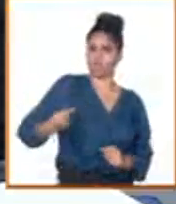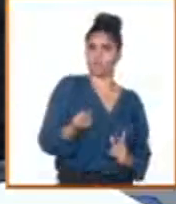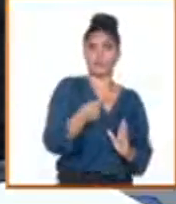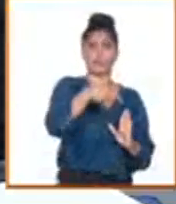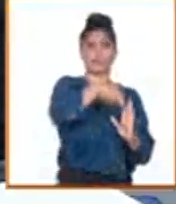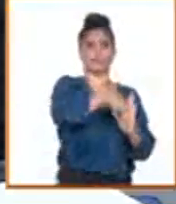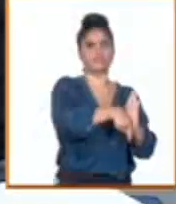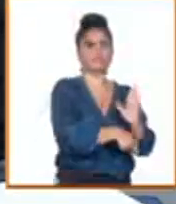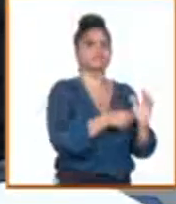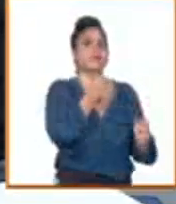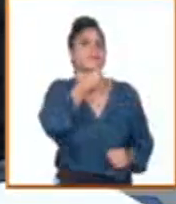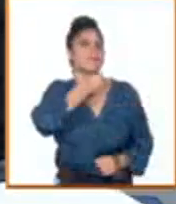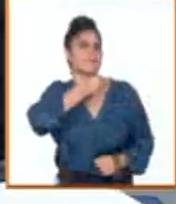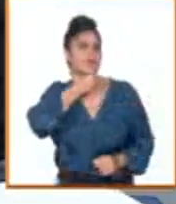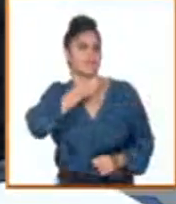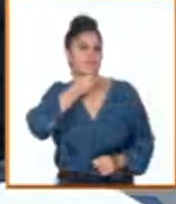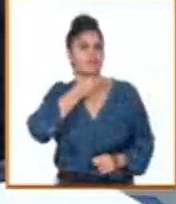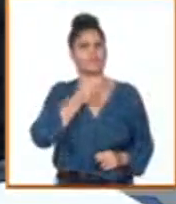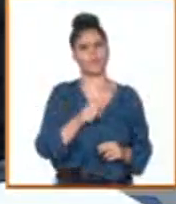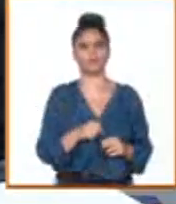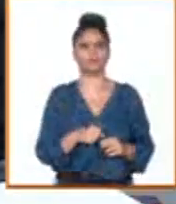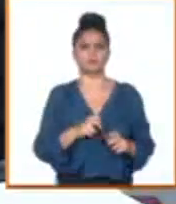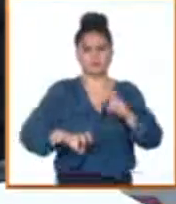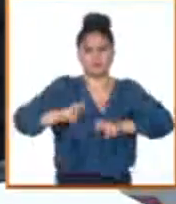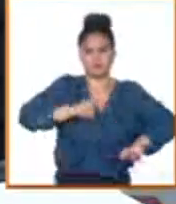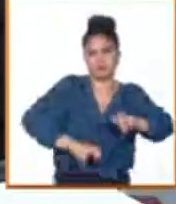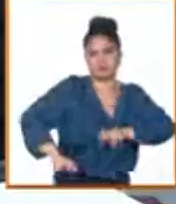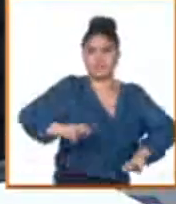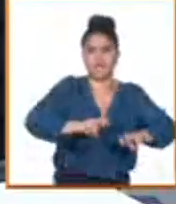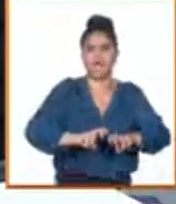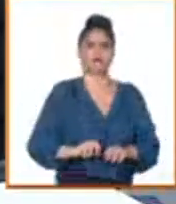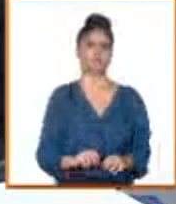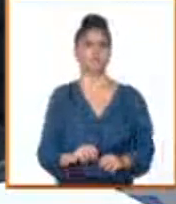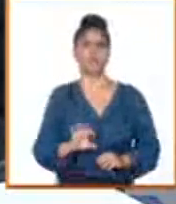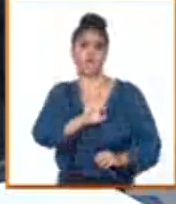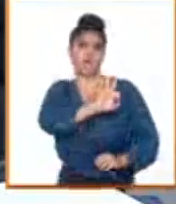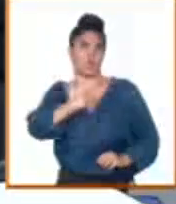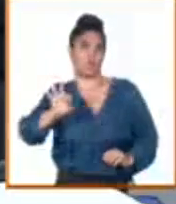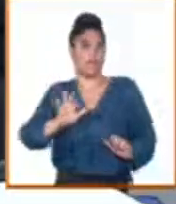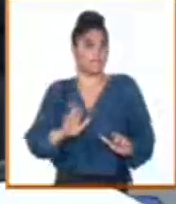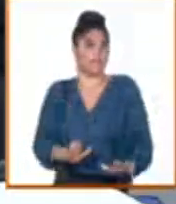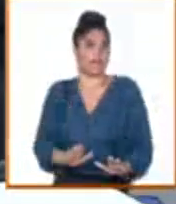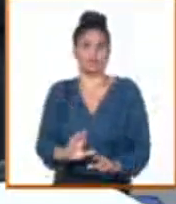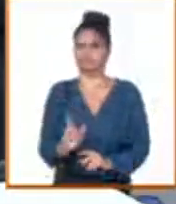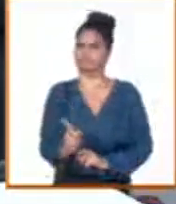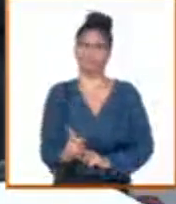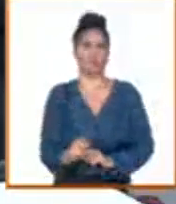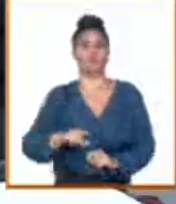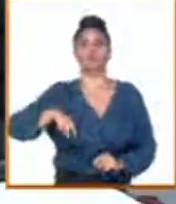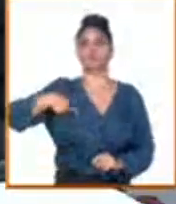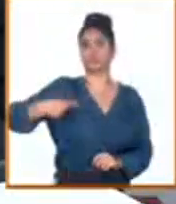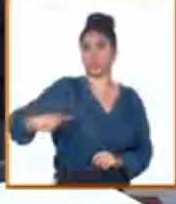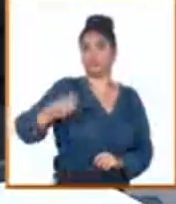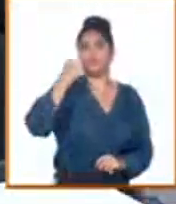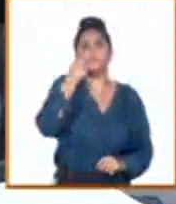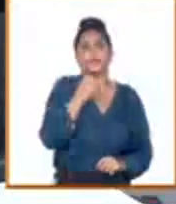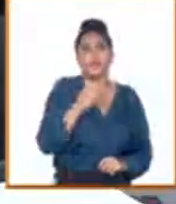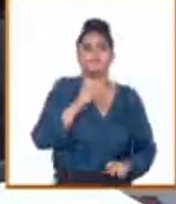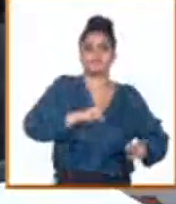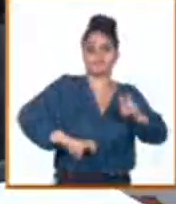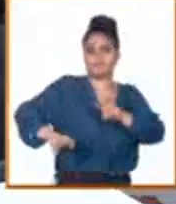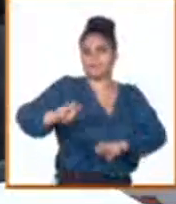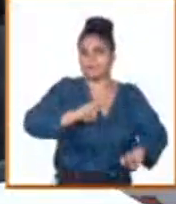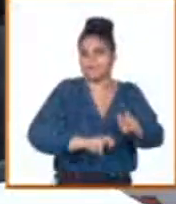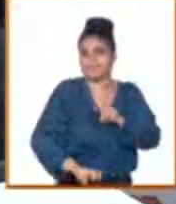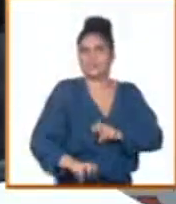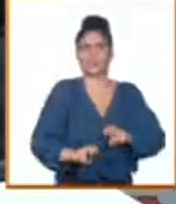en la transformación del sistema de medios de comunicación. Ahora ya no estamos hablando de que vamos a buscar la creación de un sistema. Es que ya